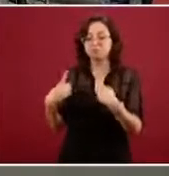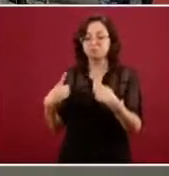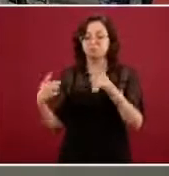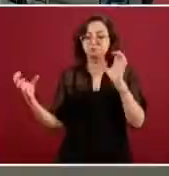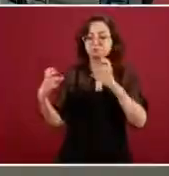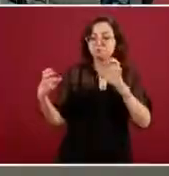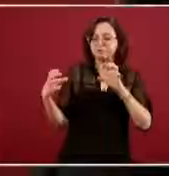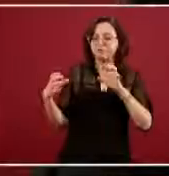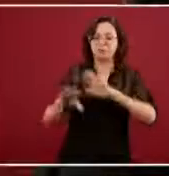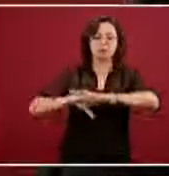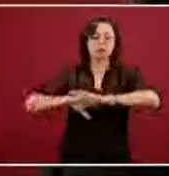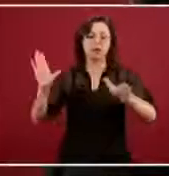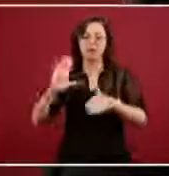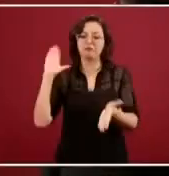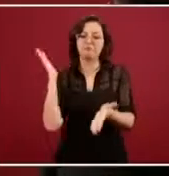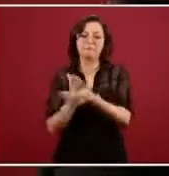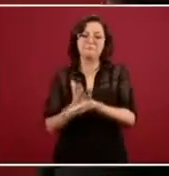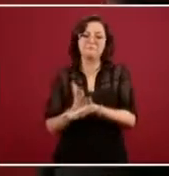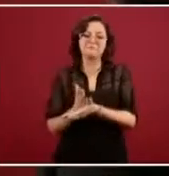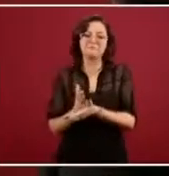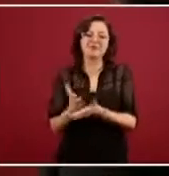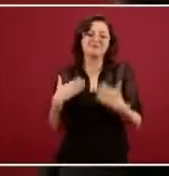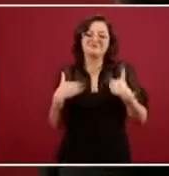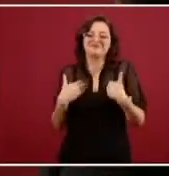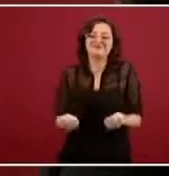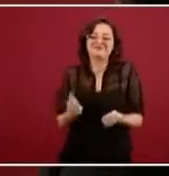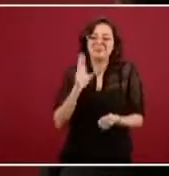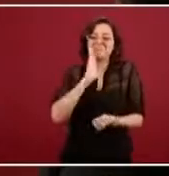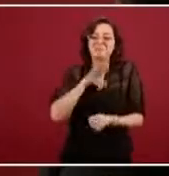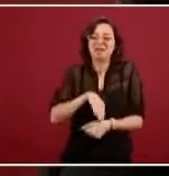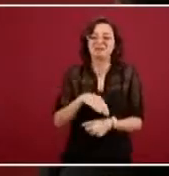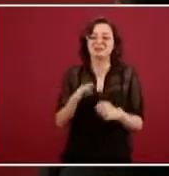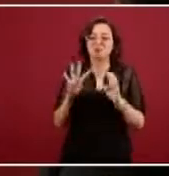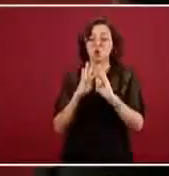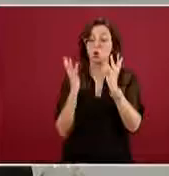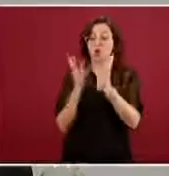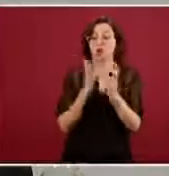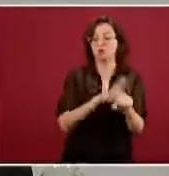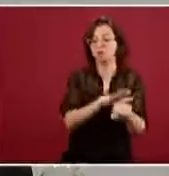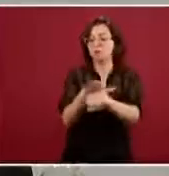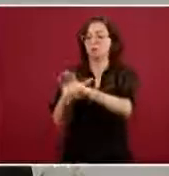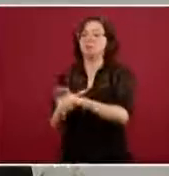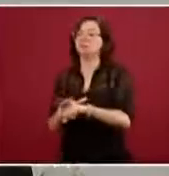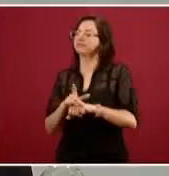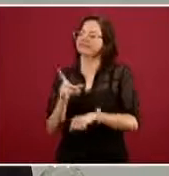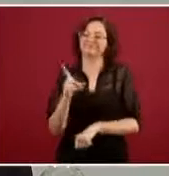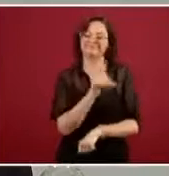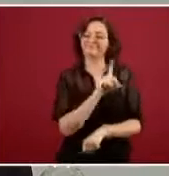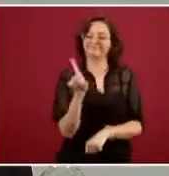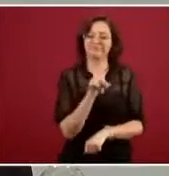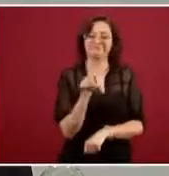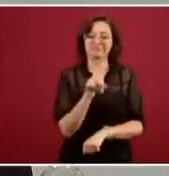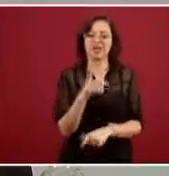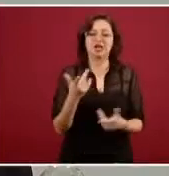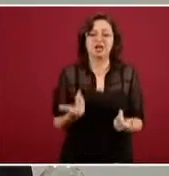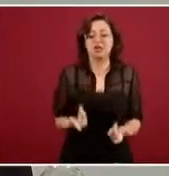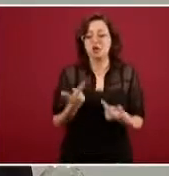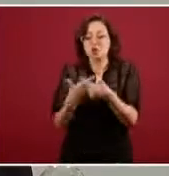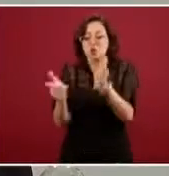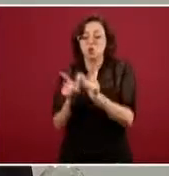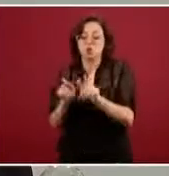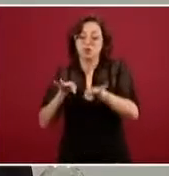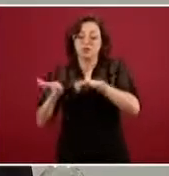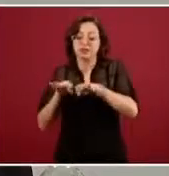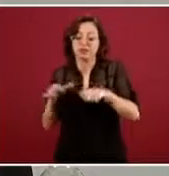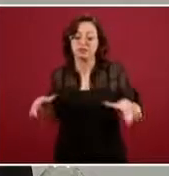malentendido, porque no fue una convocatoria del Consejo, sino que es un grupo de trabajo dentro de la Comisión